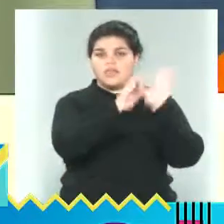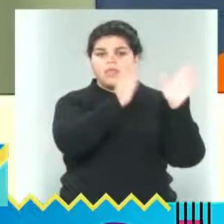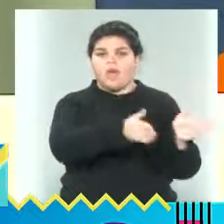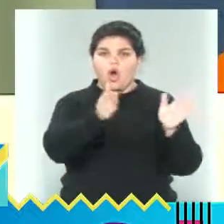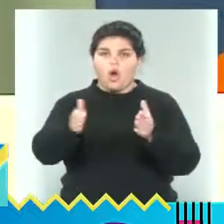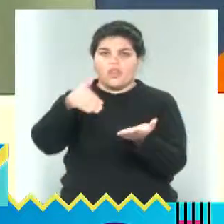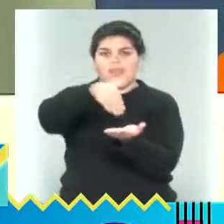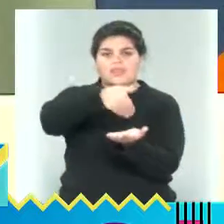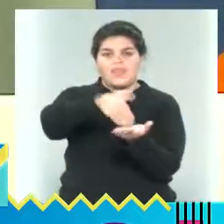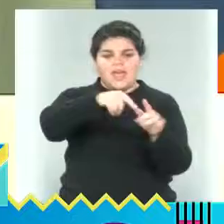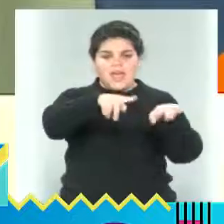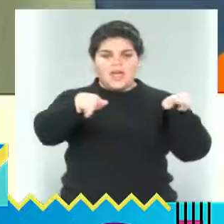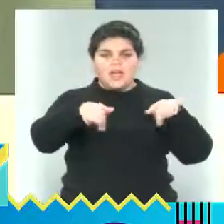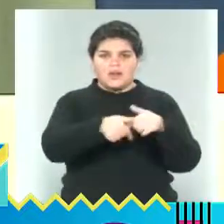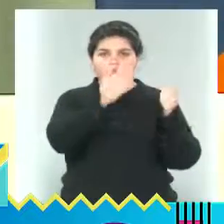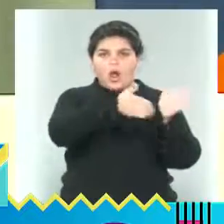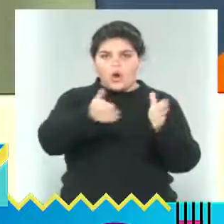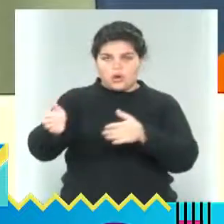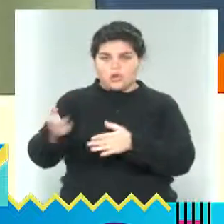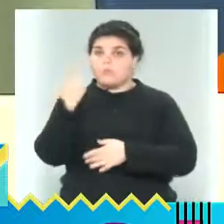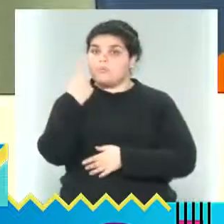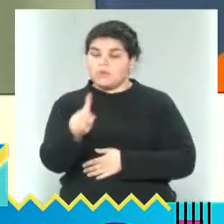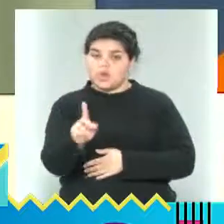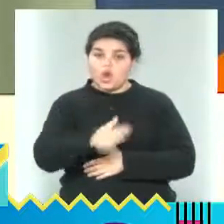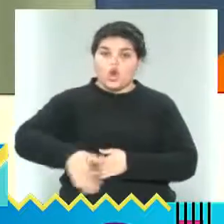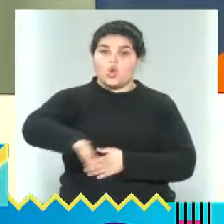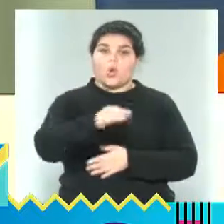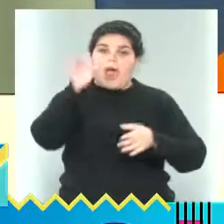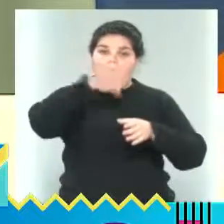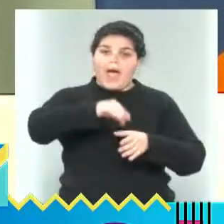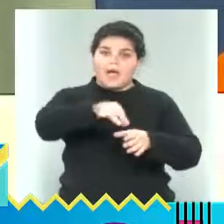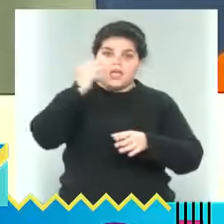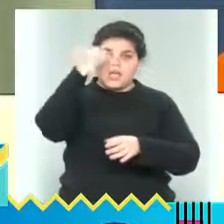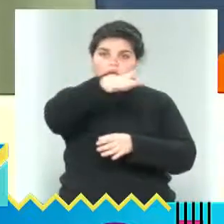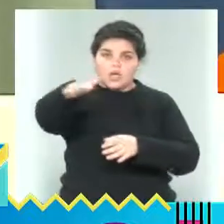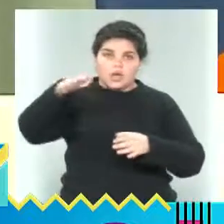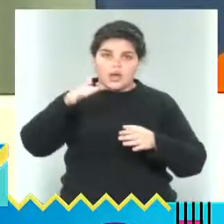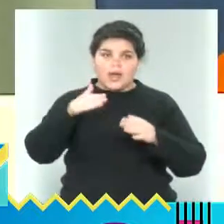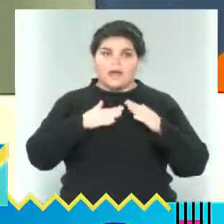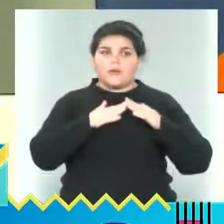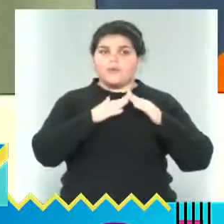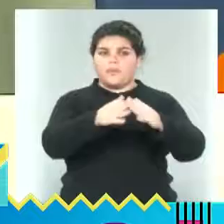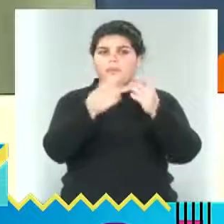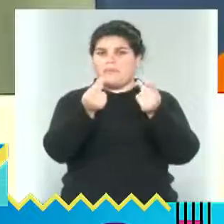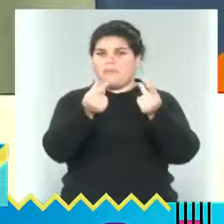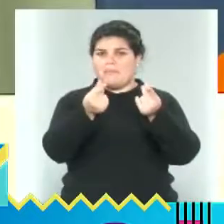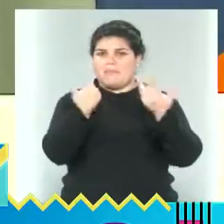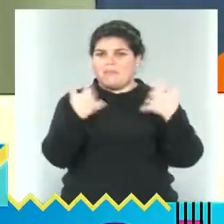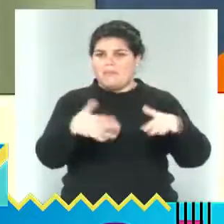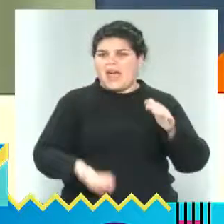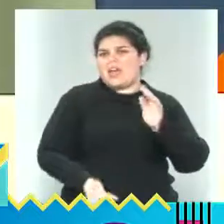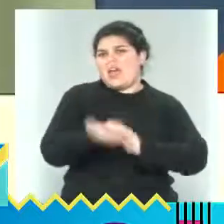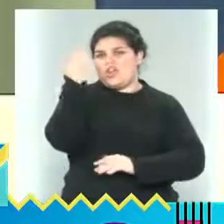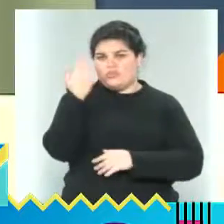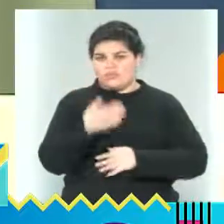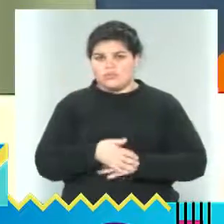territorial, pero en las principales zonas agrícolas de la provincia están los barrios más caros de la provincia,